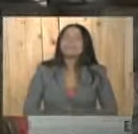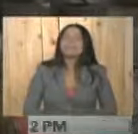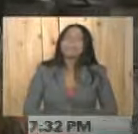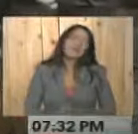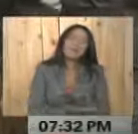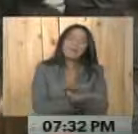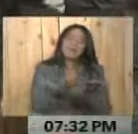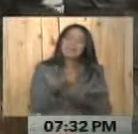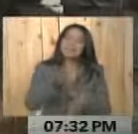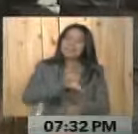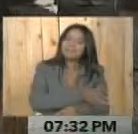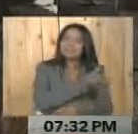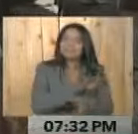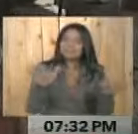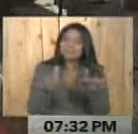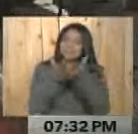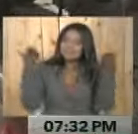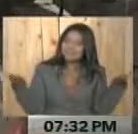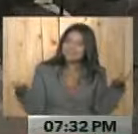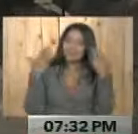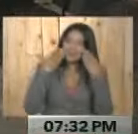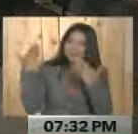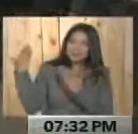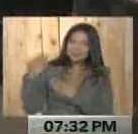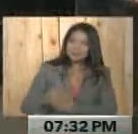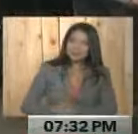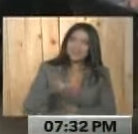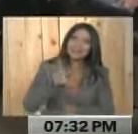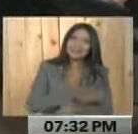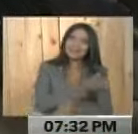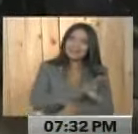la parrandita de Cumaná. Adelante.